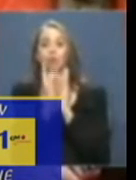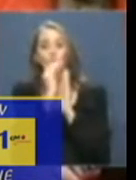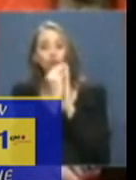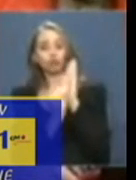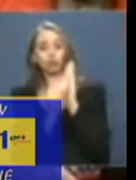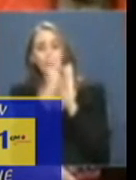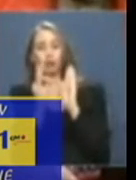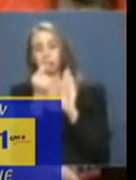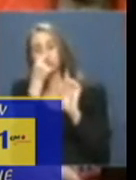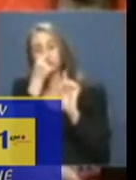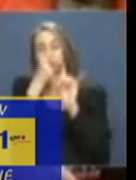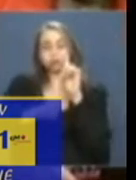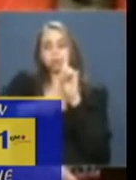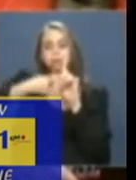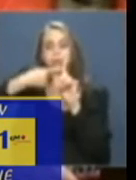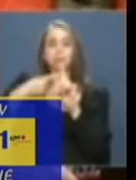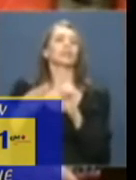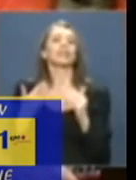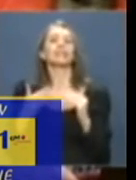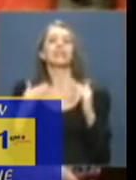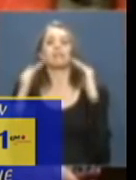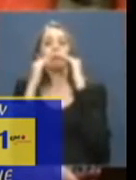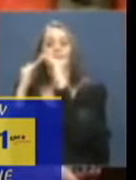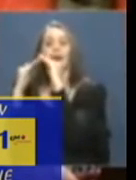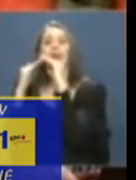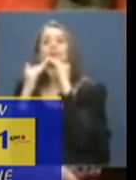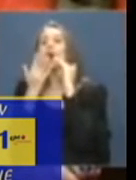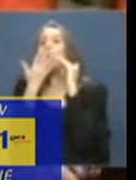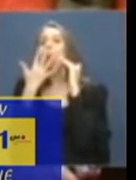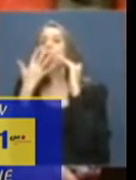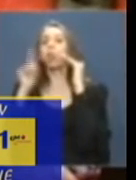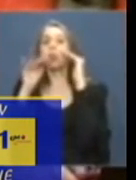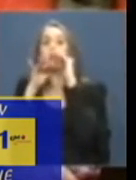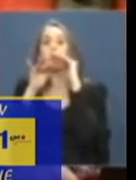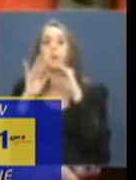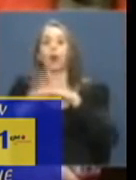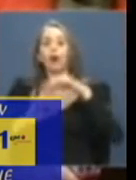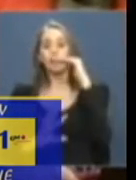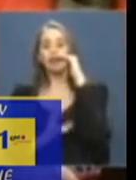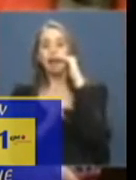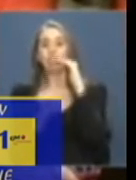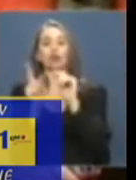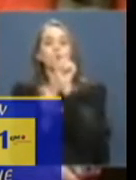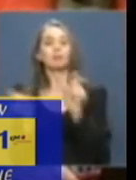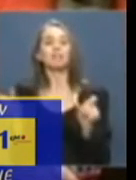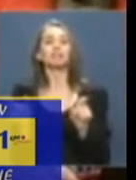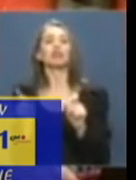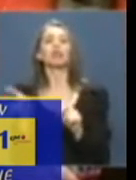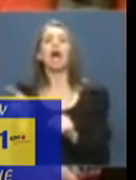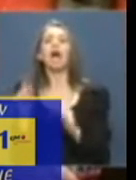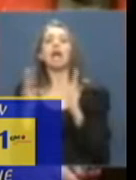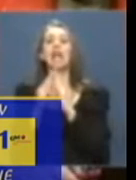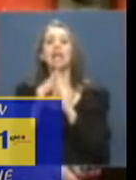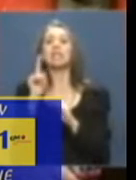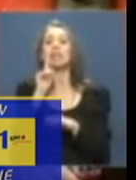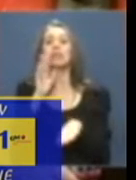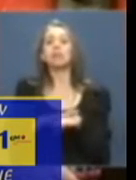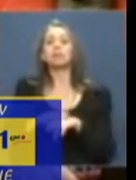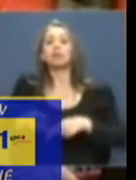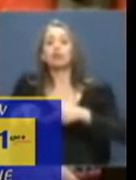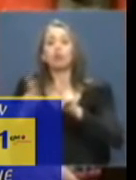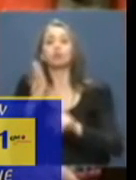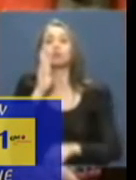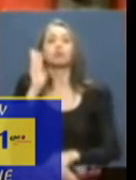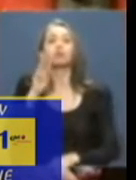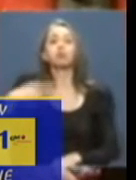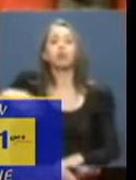requiere mejoramientos térmicos sin burocracia sin pedirle a la gente que tenga regularizada su vivienda y necesitamos que los